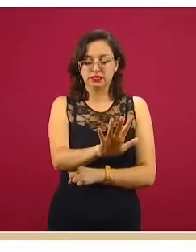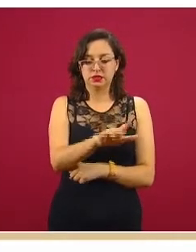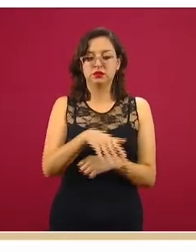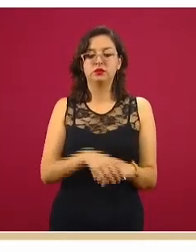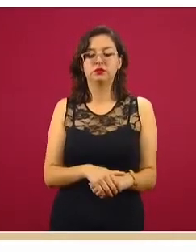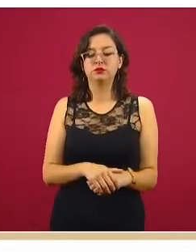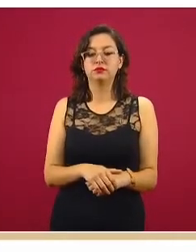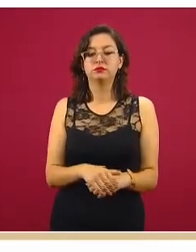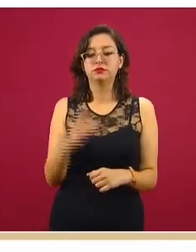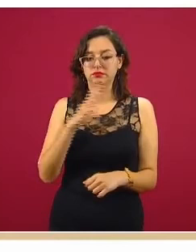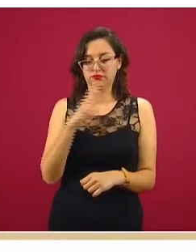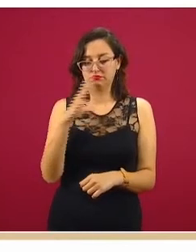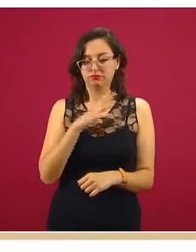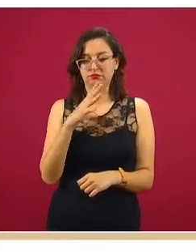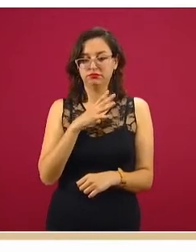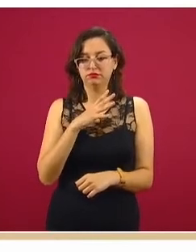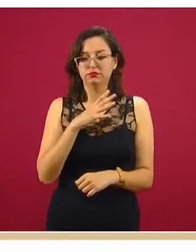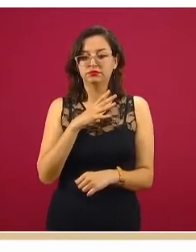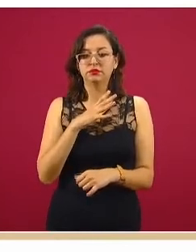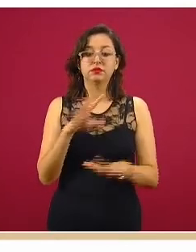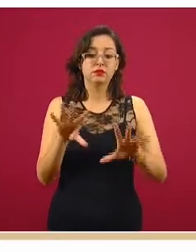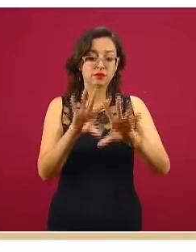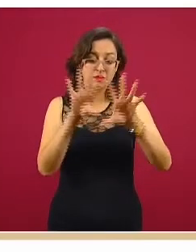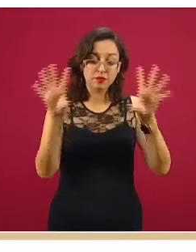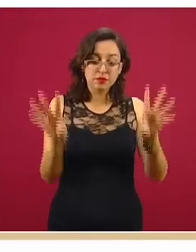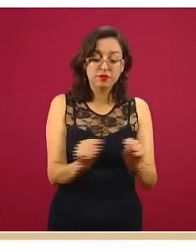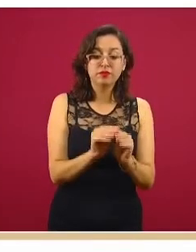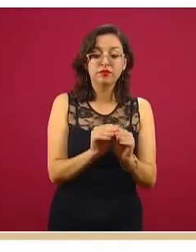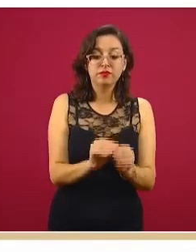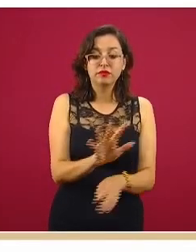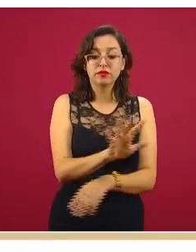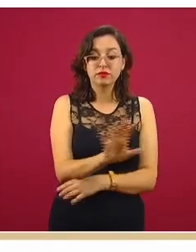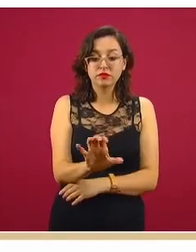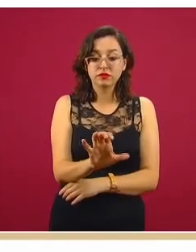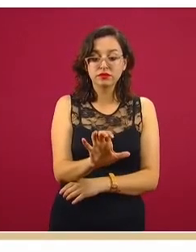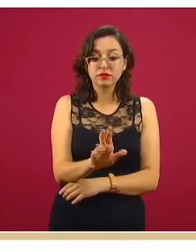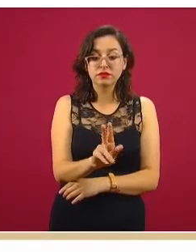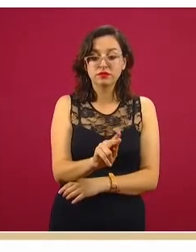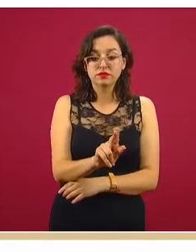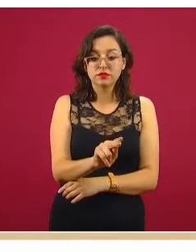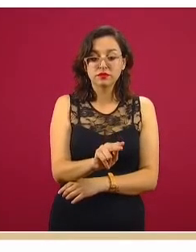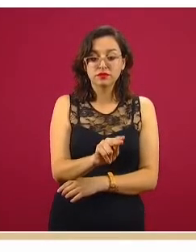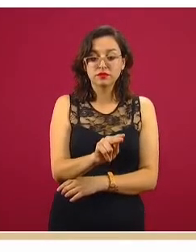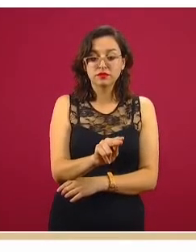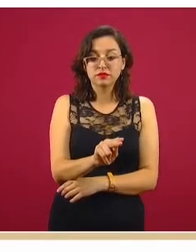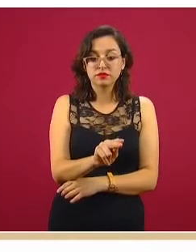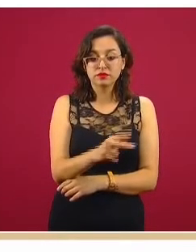están. Y tenemos, si sumamos todo esto, 588,000